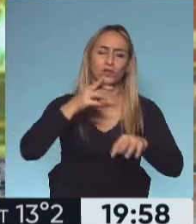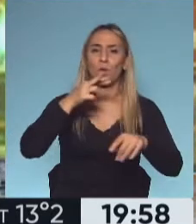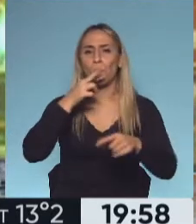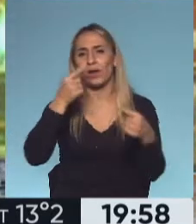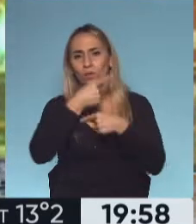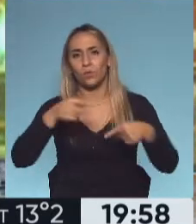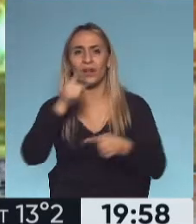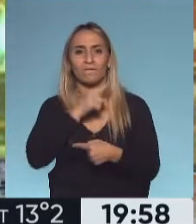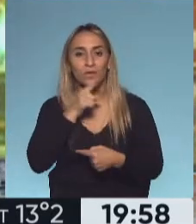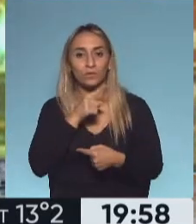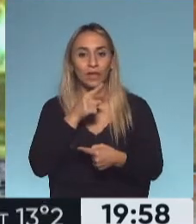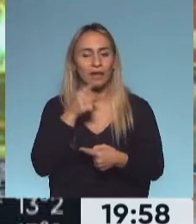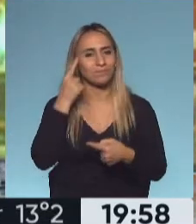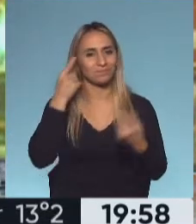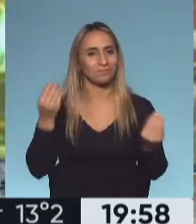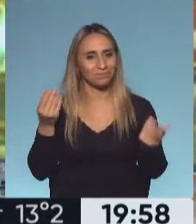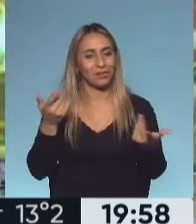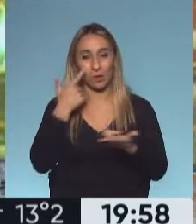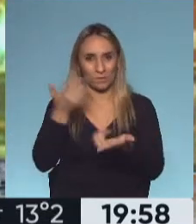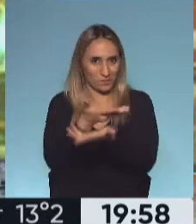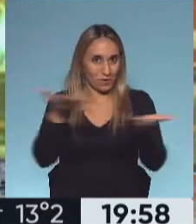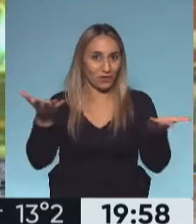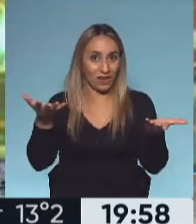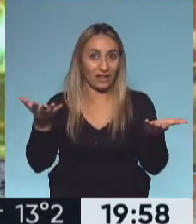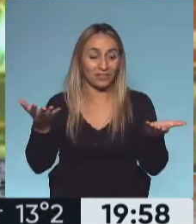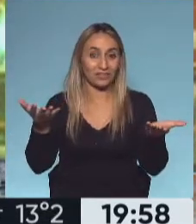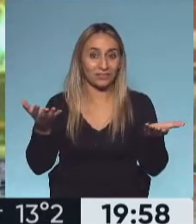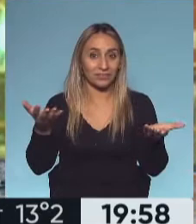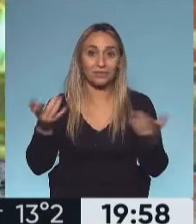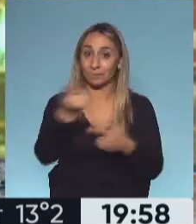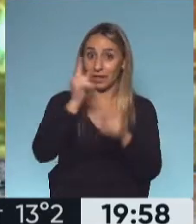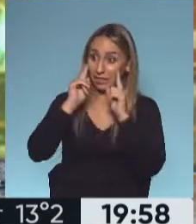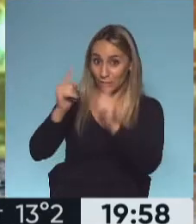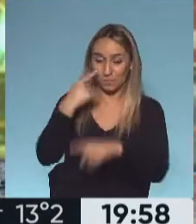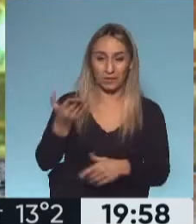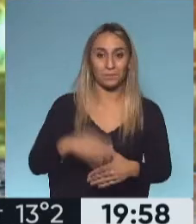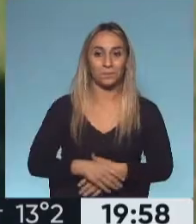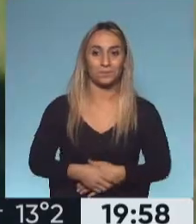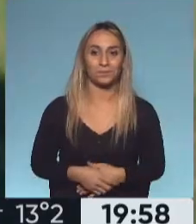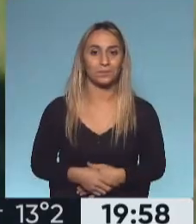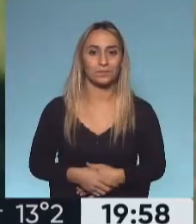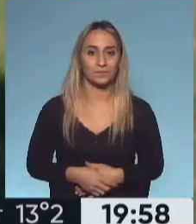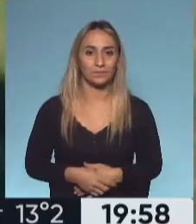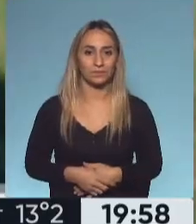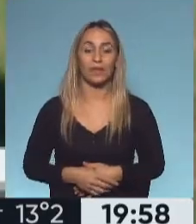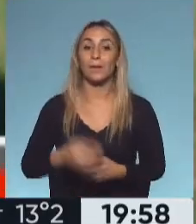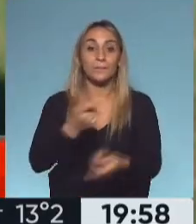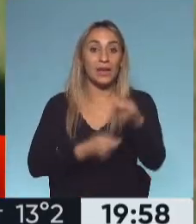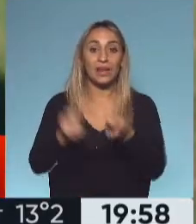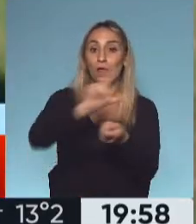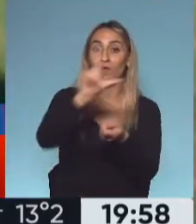precios accesibles. La idea era dar a conocer y presten atención, por favor. El Mercado